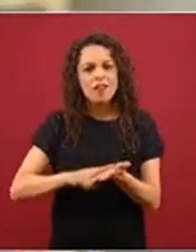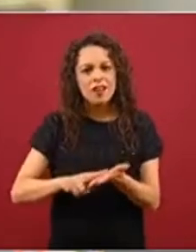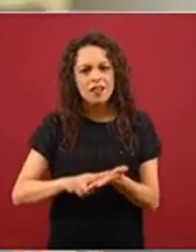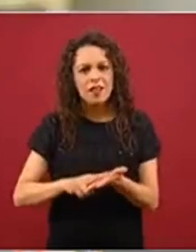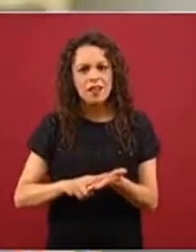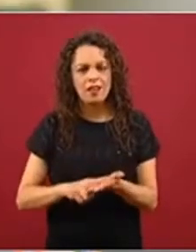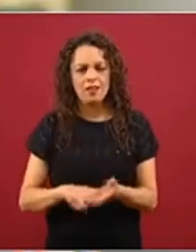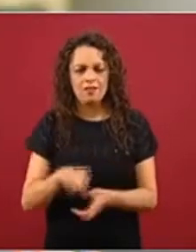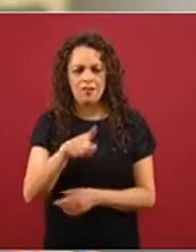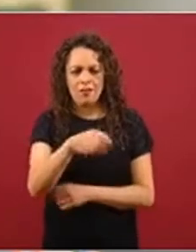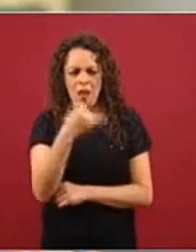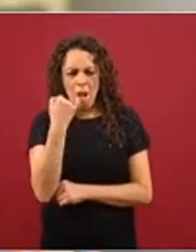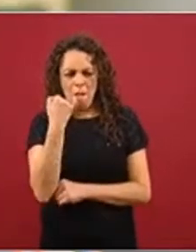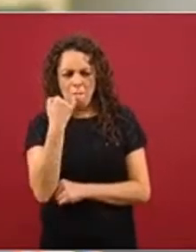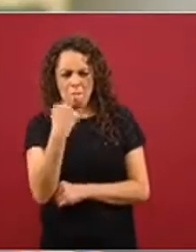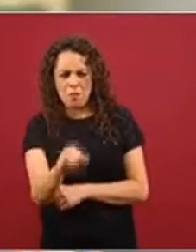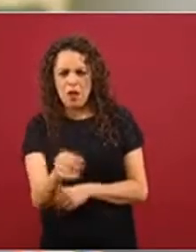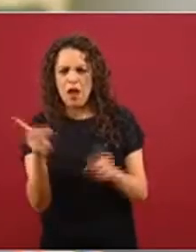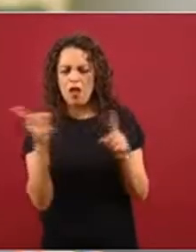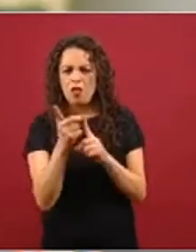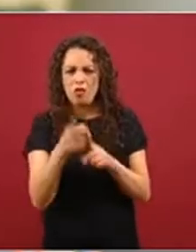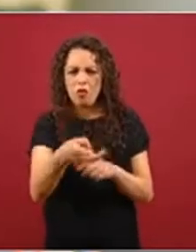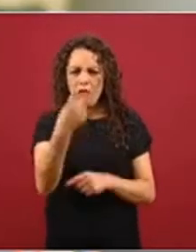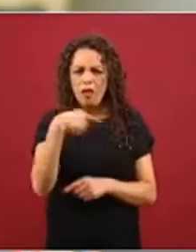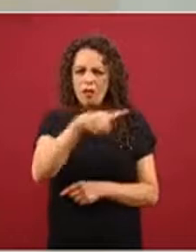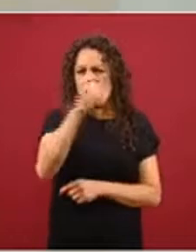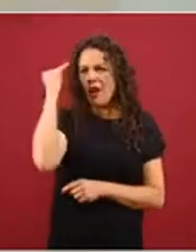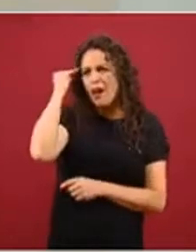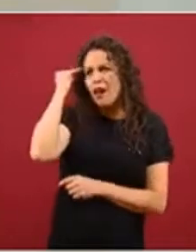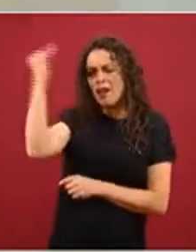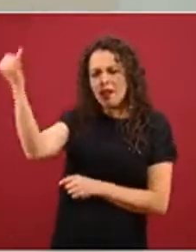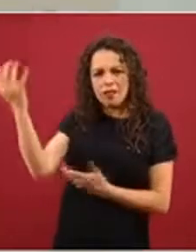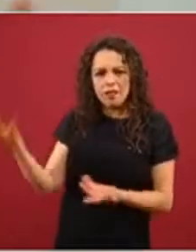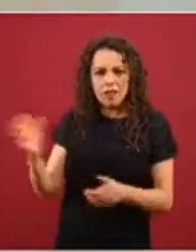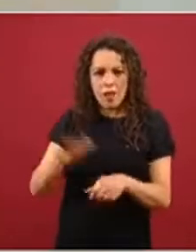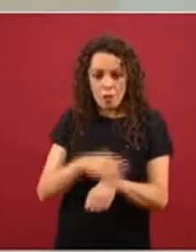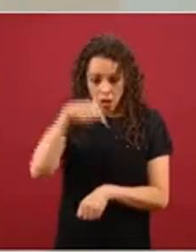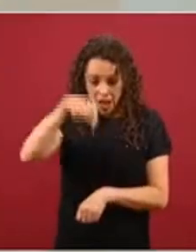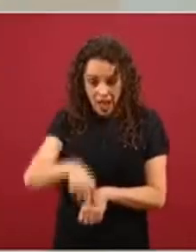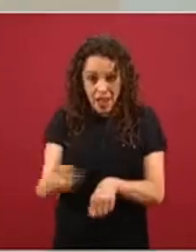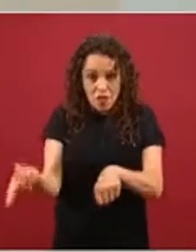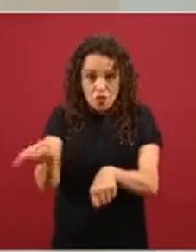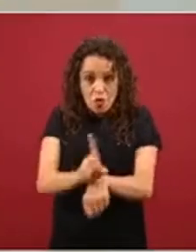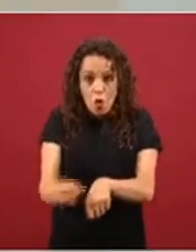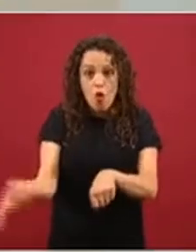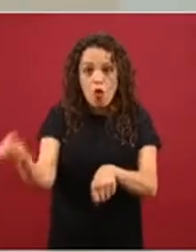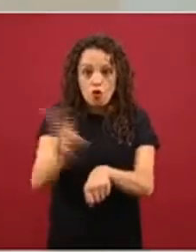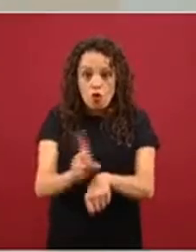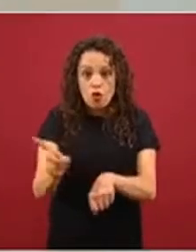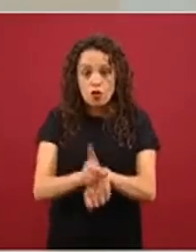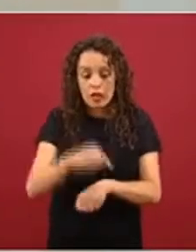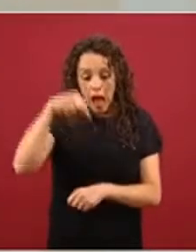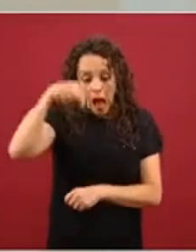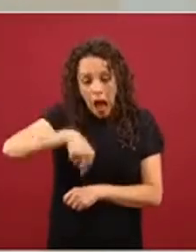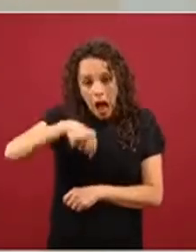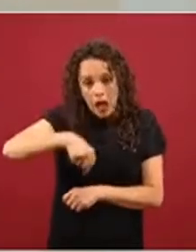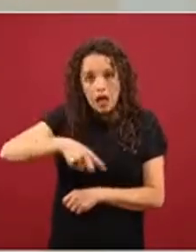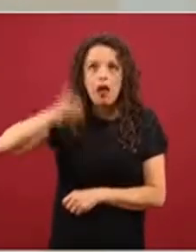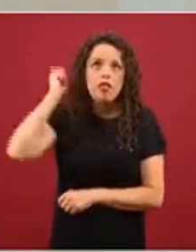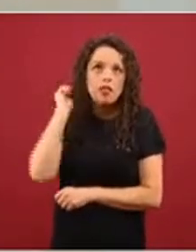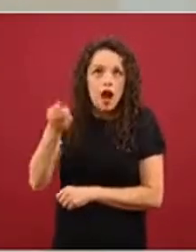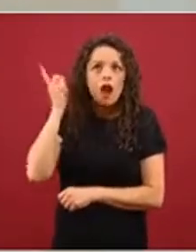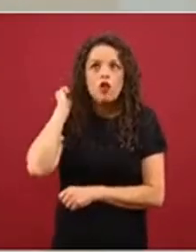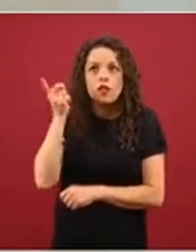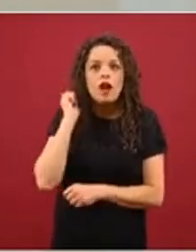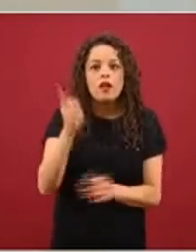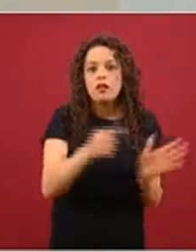idea descabellada cuando hemos presentado cada día ante ustedes, quienes están aquí, quienes nos escuchan